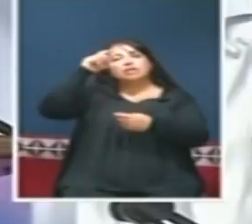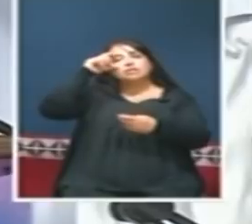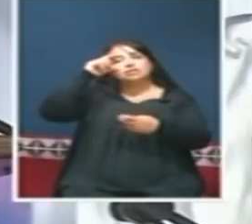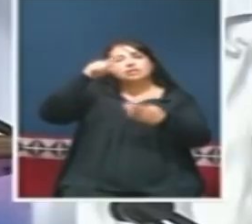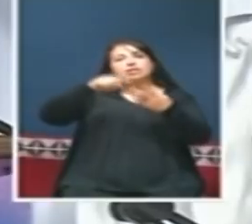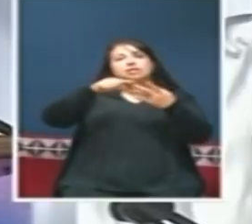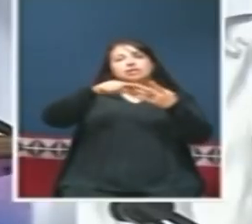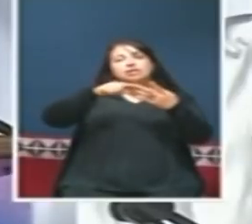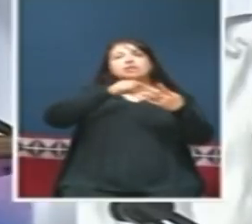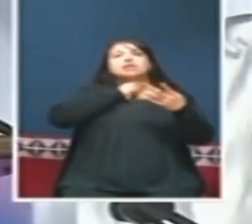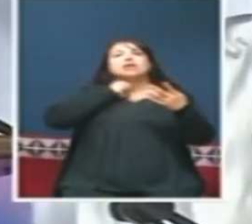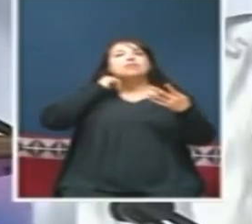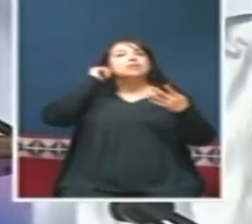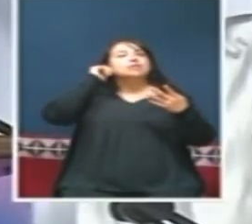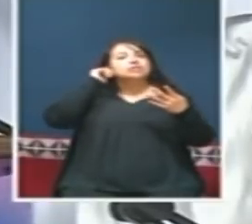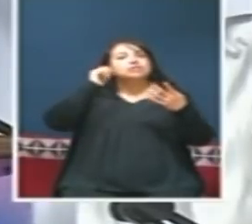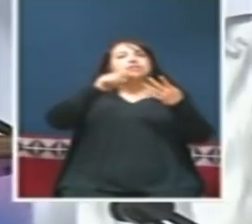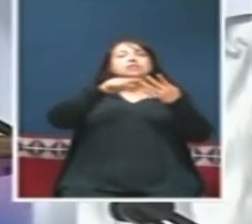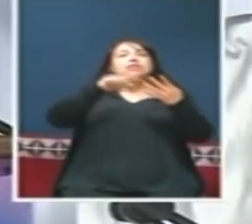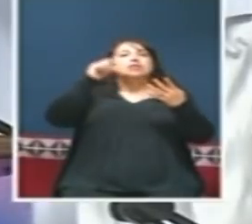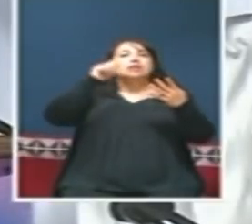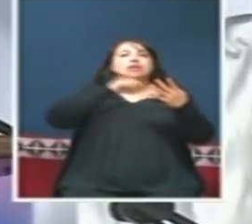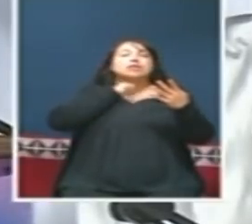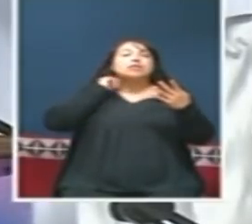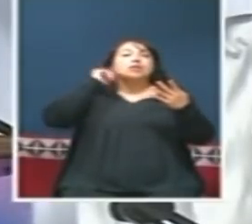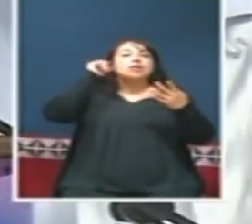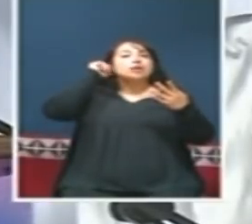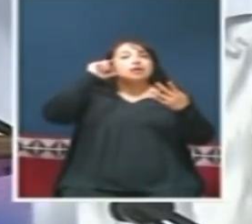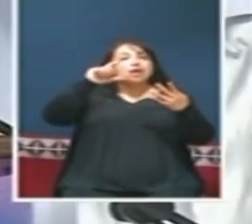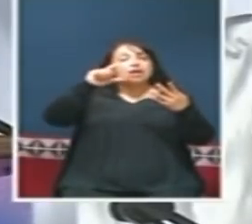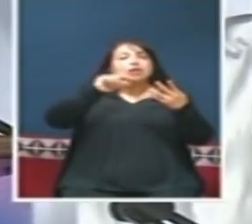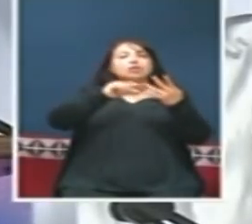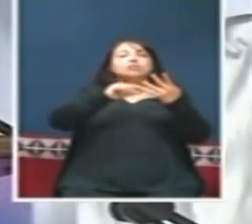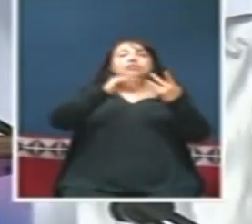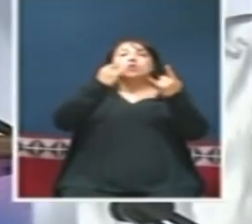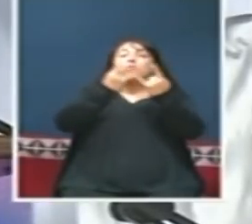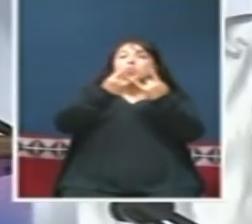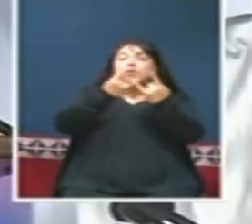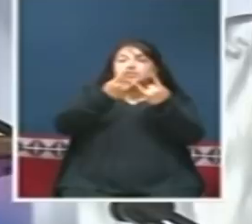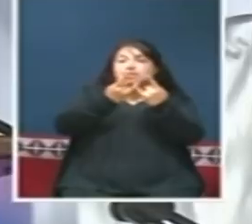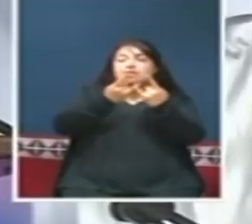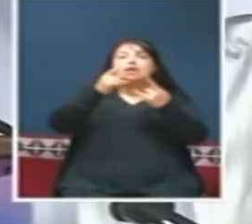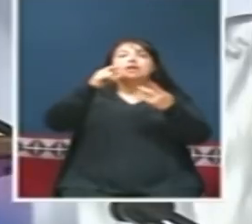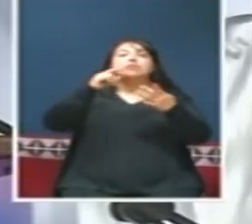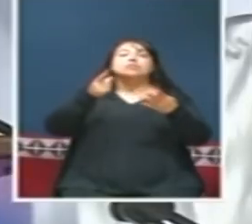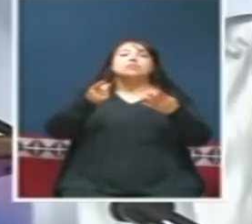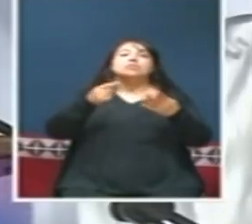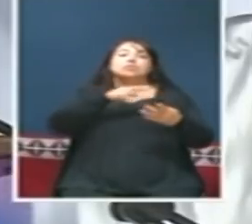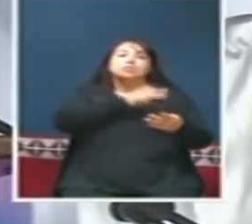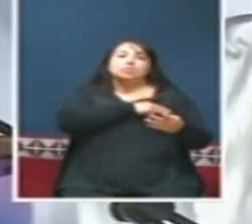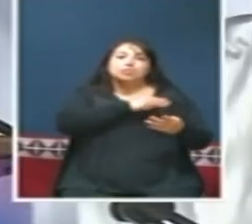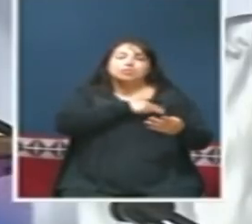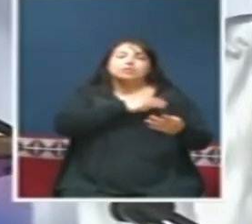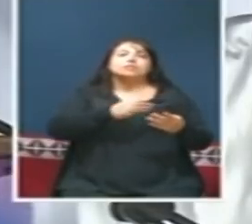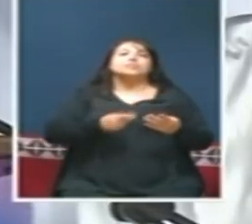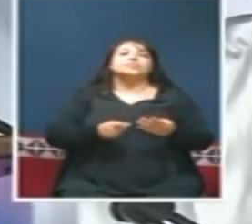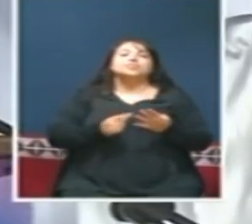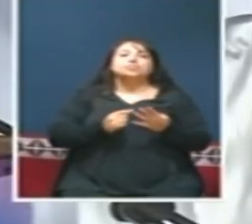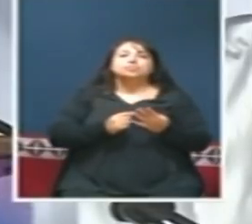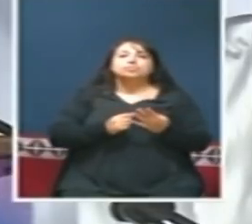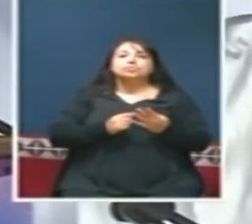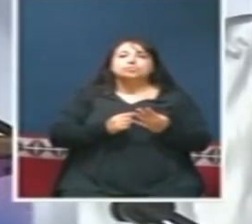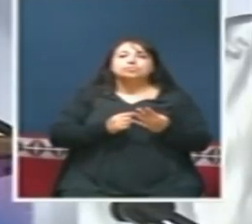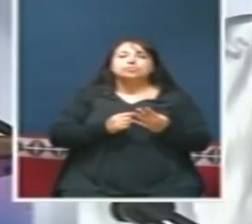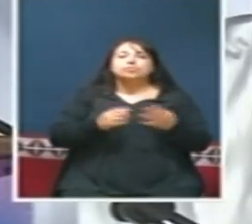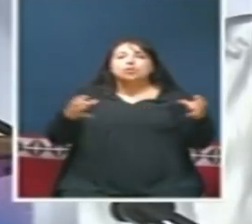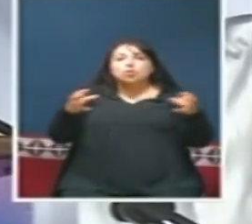Gabriel Longville, Carlos de Dios Murias, Wenceslao Pedernera. El